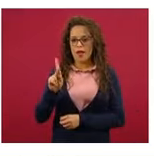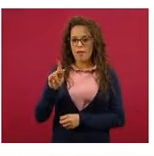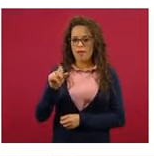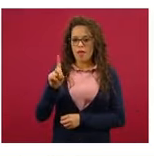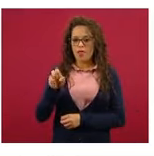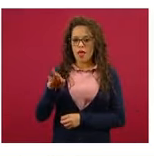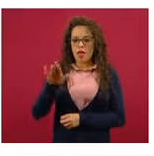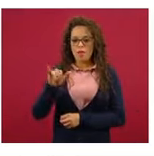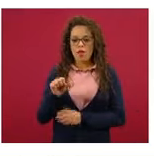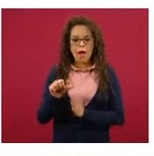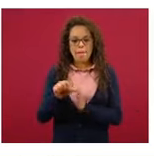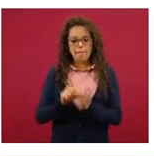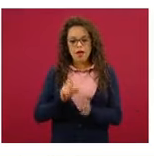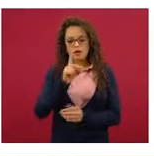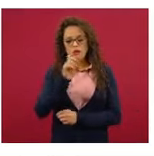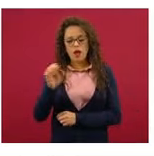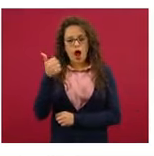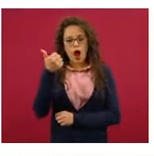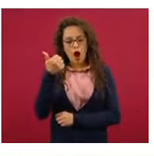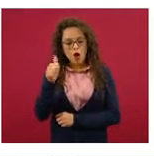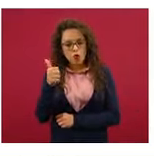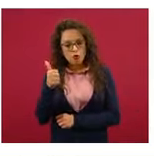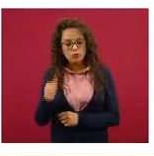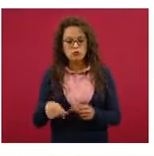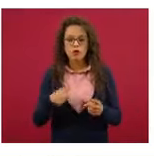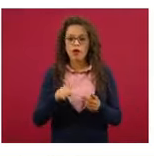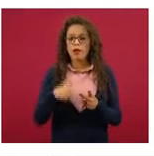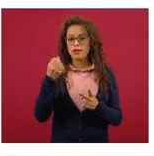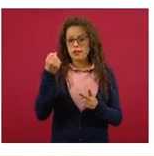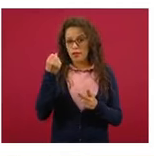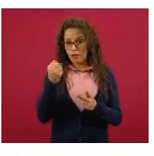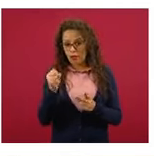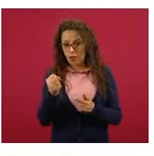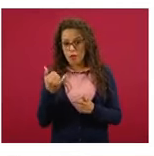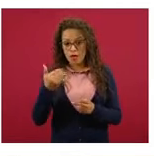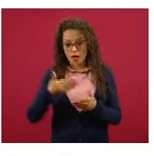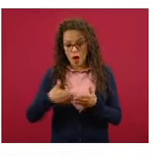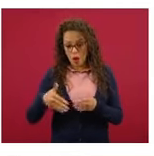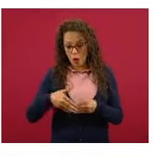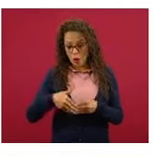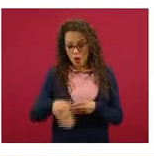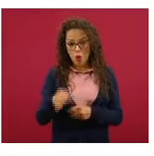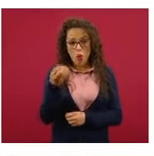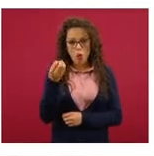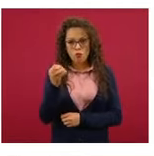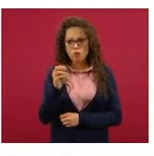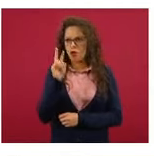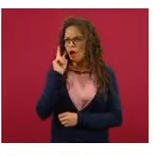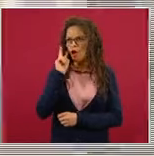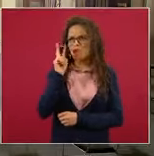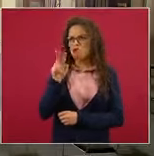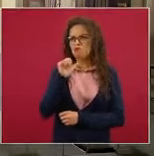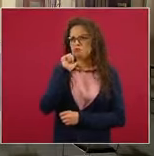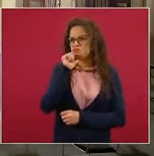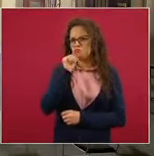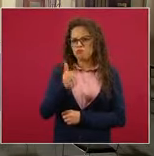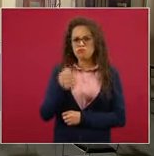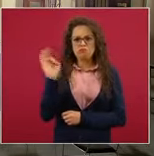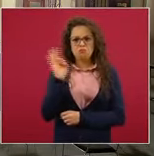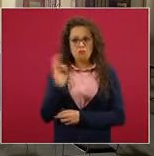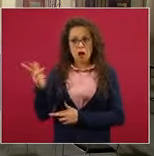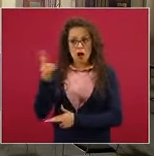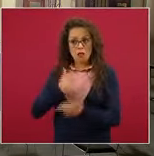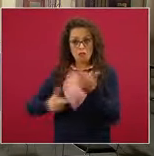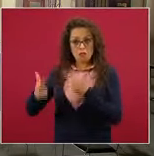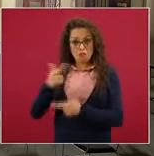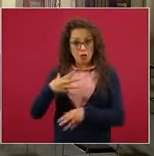de agosto, todo septiembre e inclusive lo que va de octubre, no se ve algún indicio de que pudiera estar sucediendo un